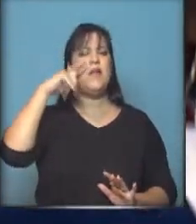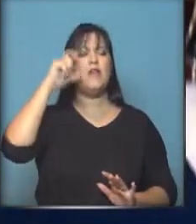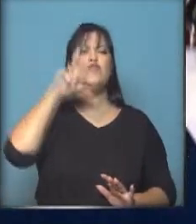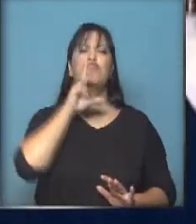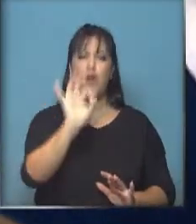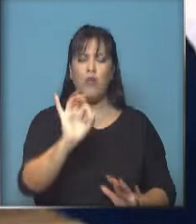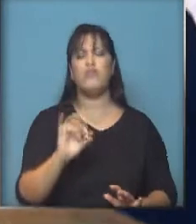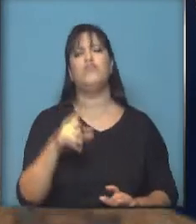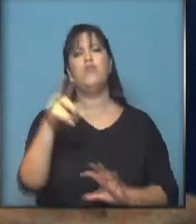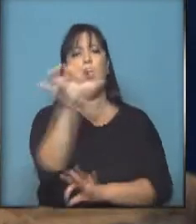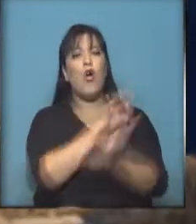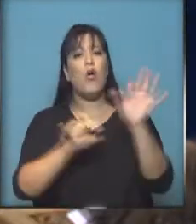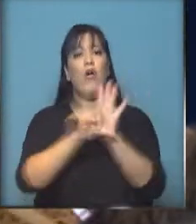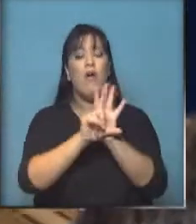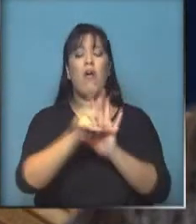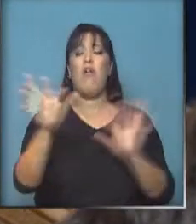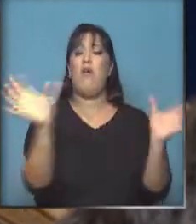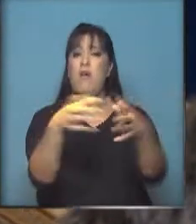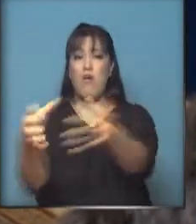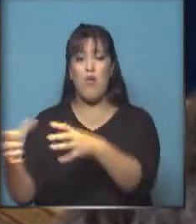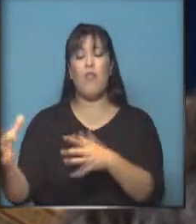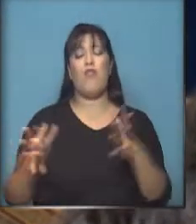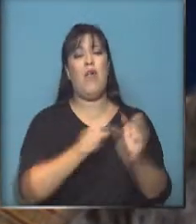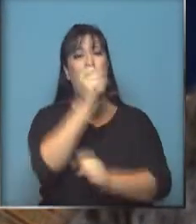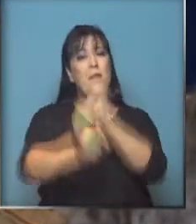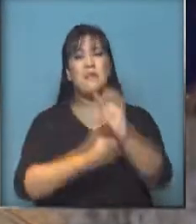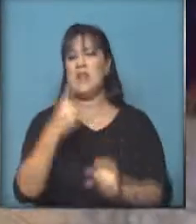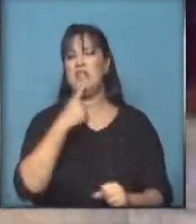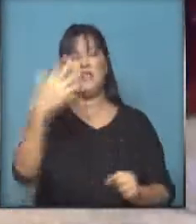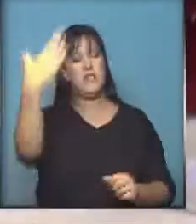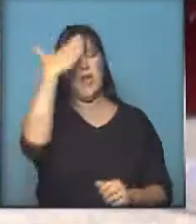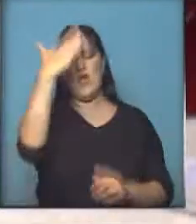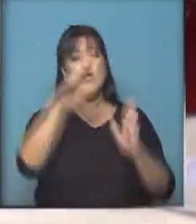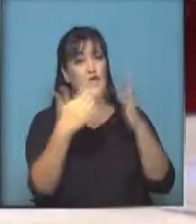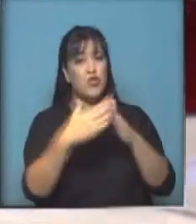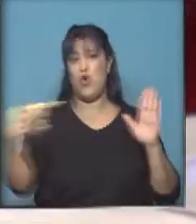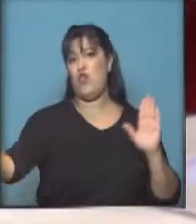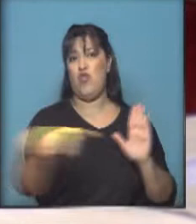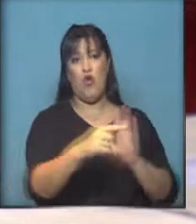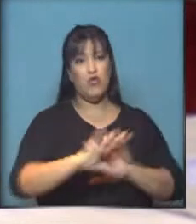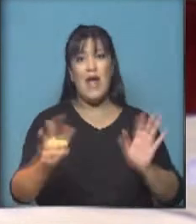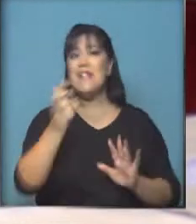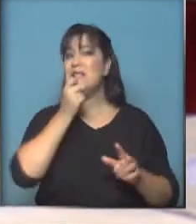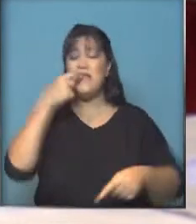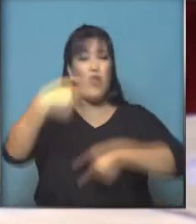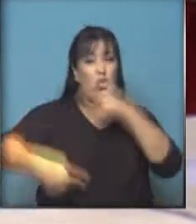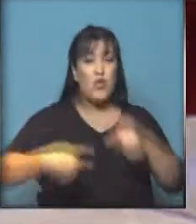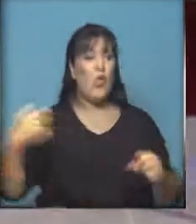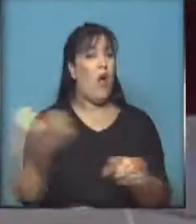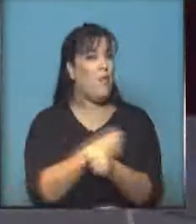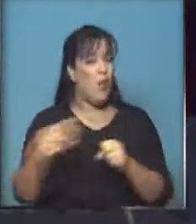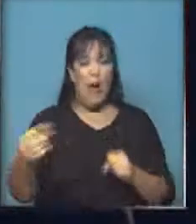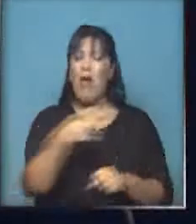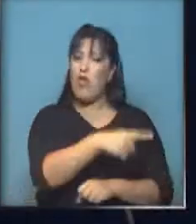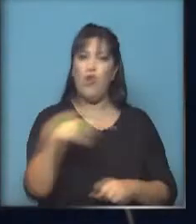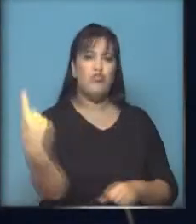el proyecto de inconstitucional y ratificaron que recurrirán a la justicia si la iniciativa es aprobada por el Congreso. Al término